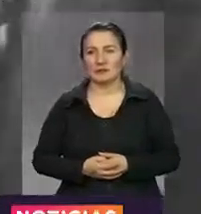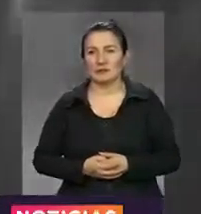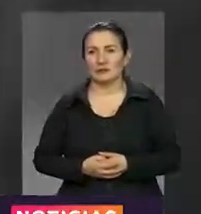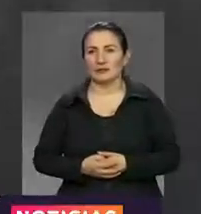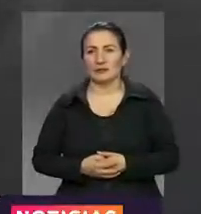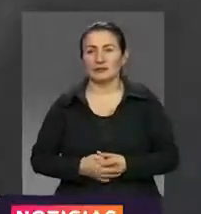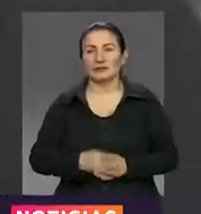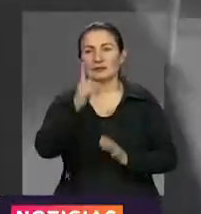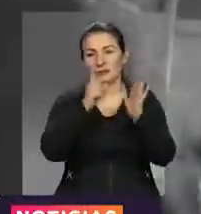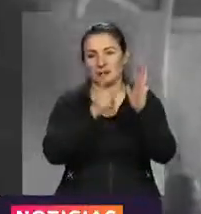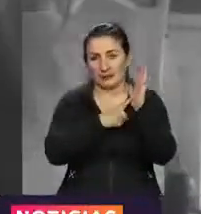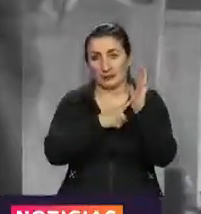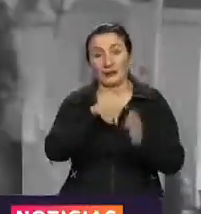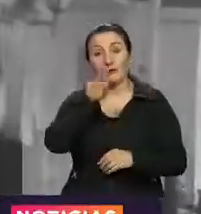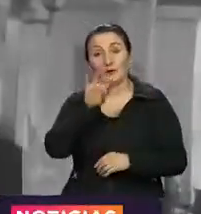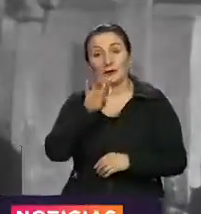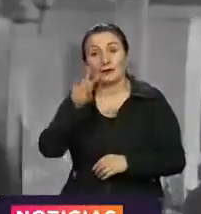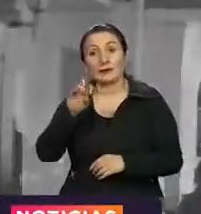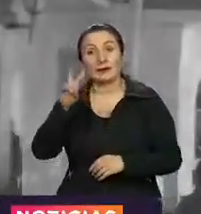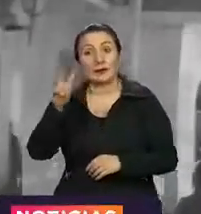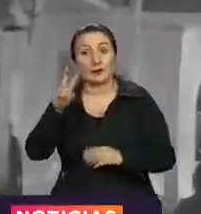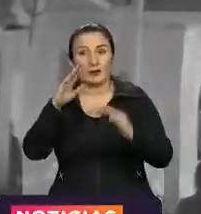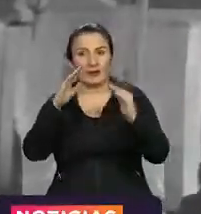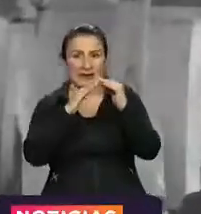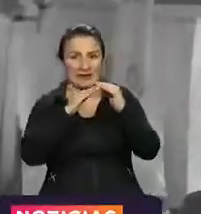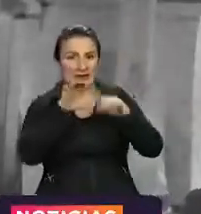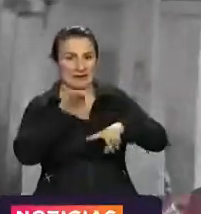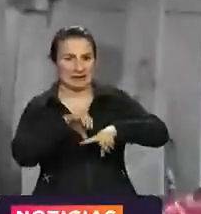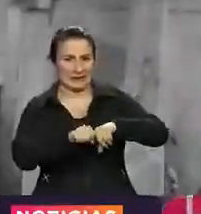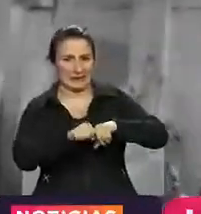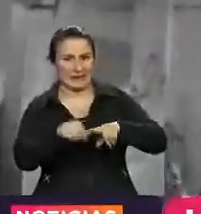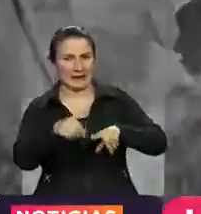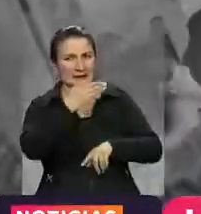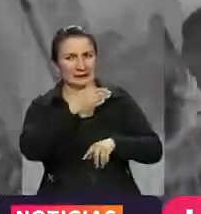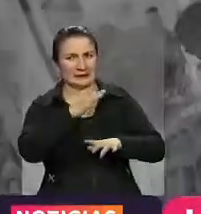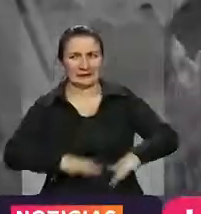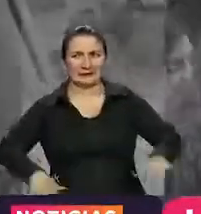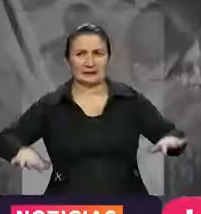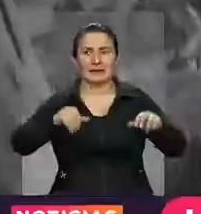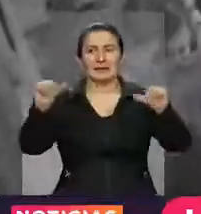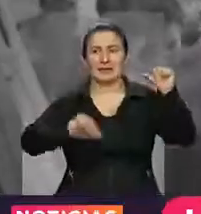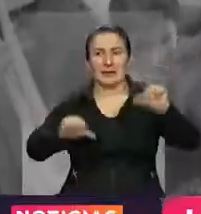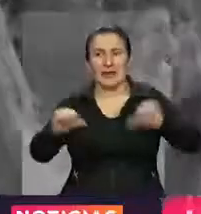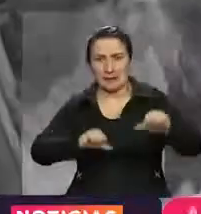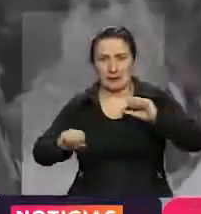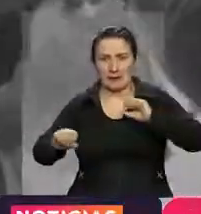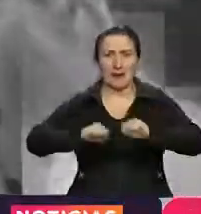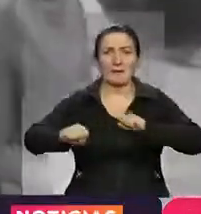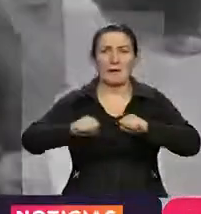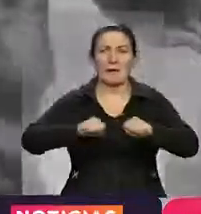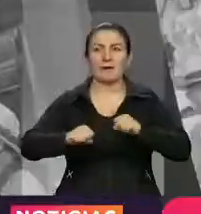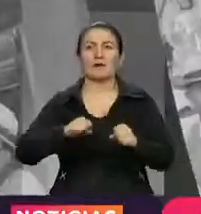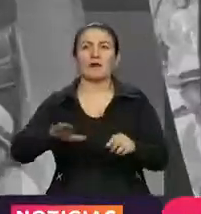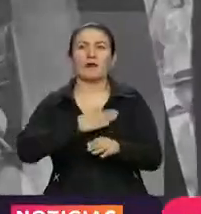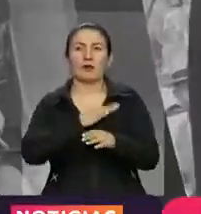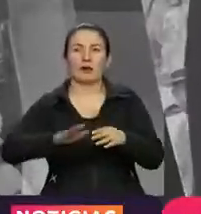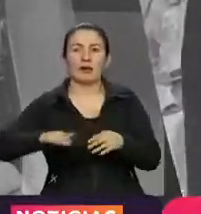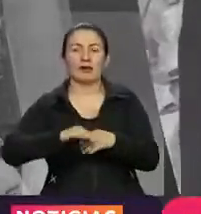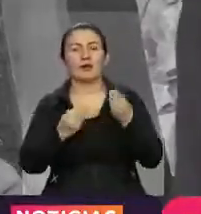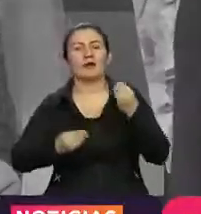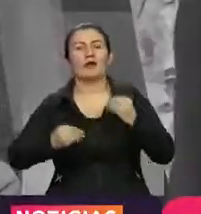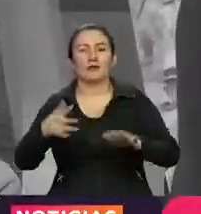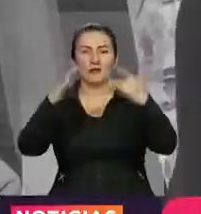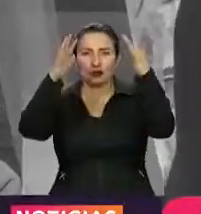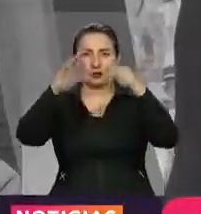En 1992, Casa de Citas abrió sus puertas para un público sediento de salsa clásica, sones, boleros, jazz, folclore